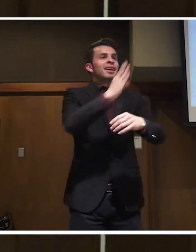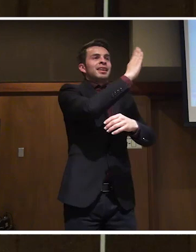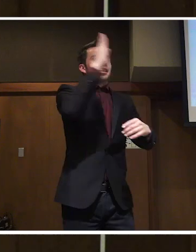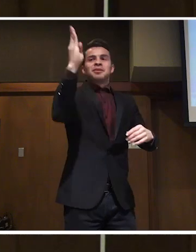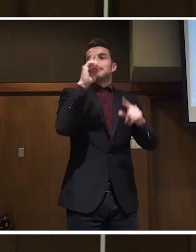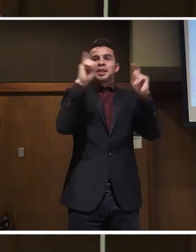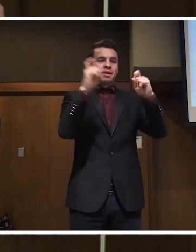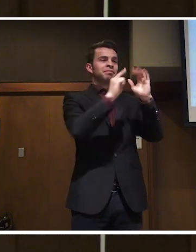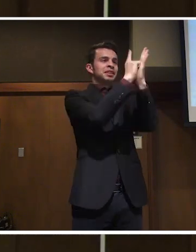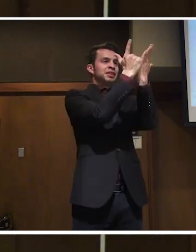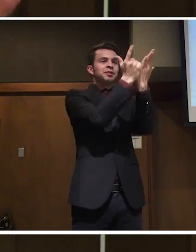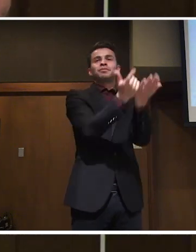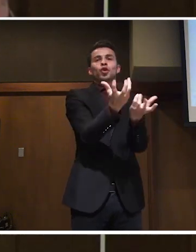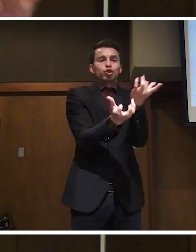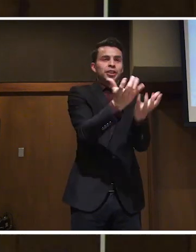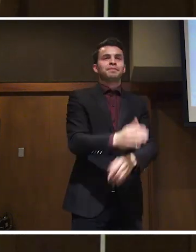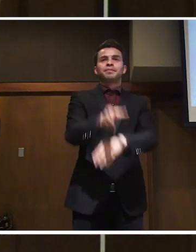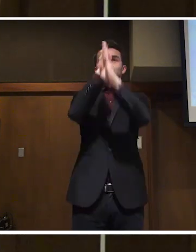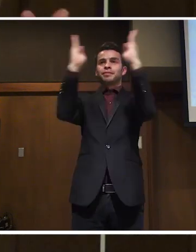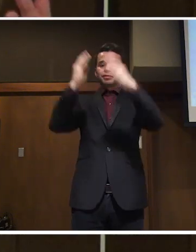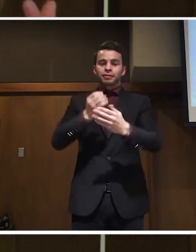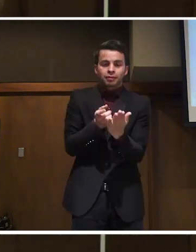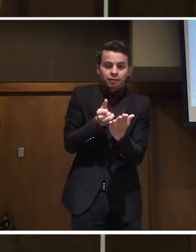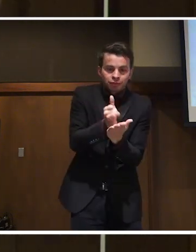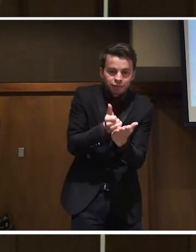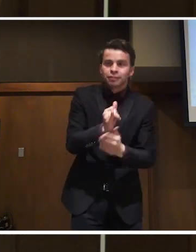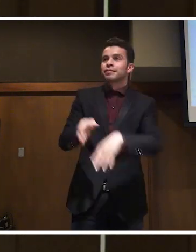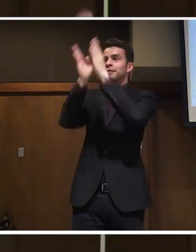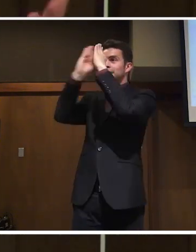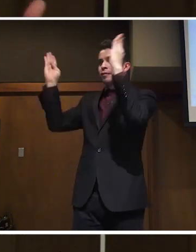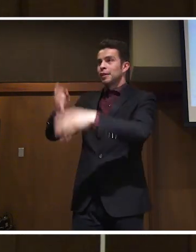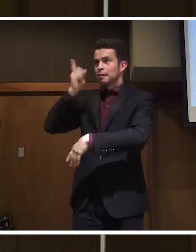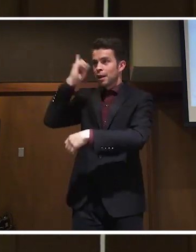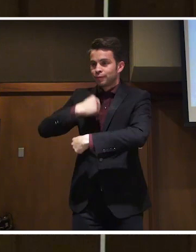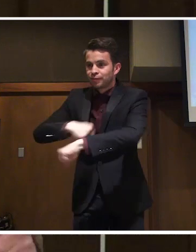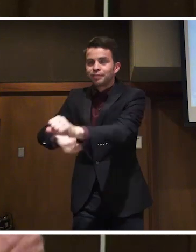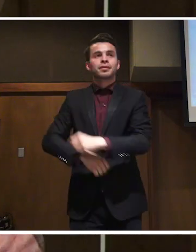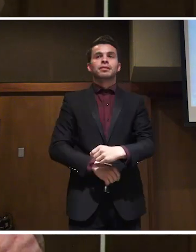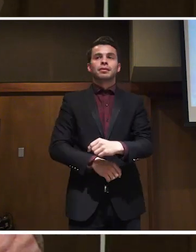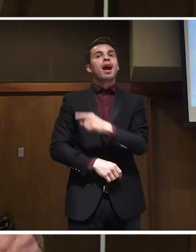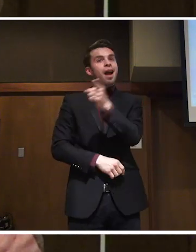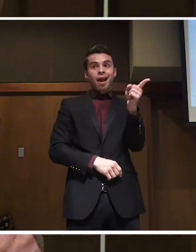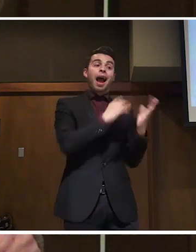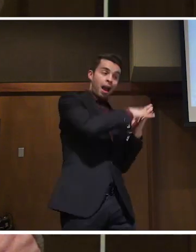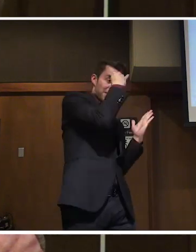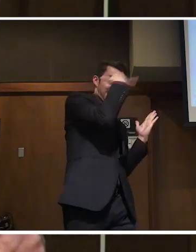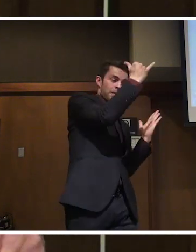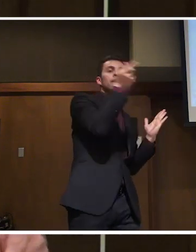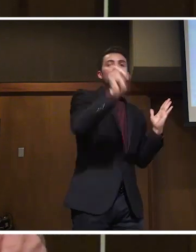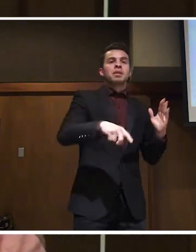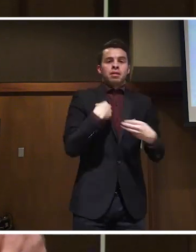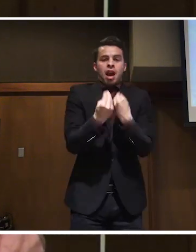de carpintería, de alfarería, de talleres. Aquí venía la gente a aprender a hacer cosas. Yo recuerdo una vez una señora que me